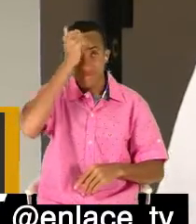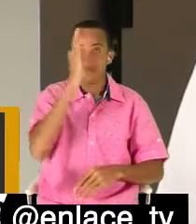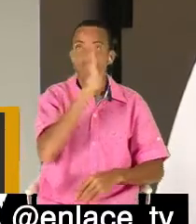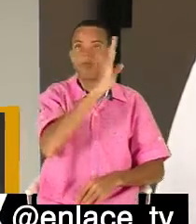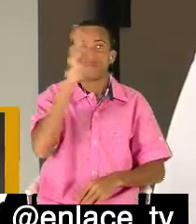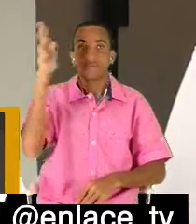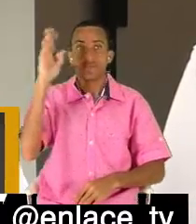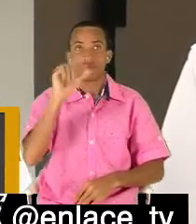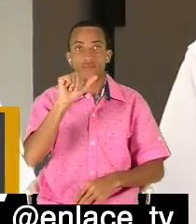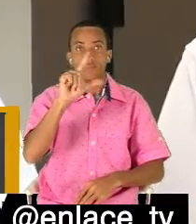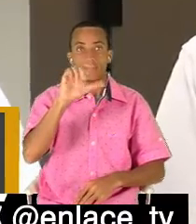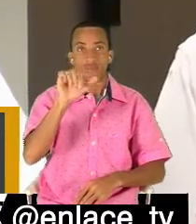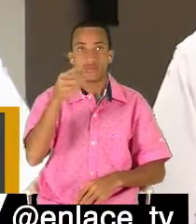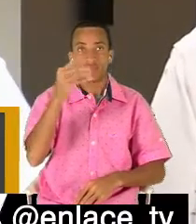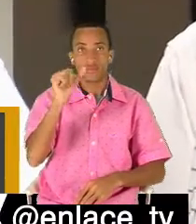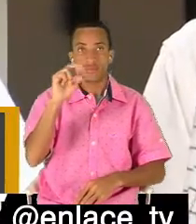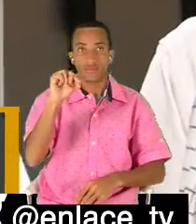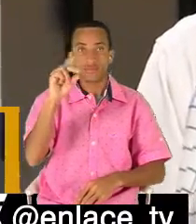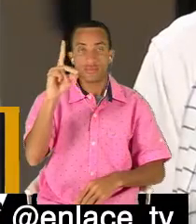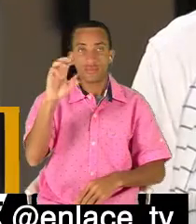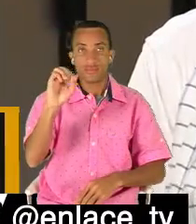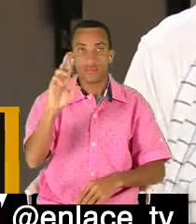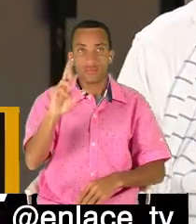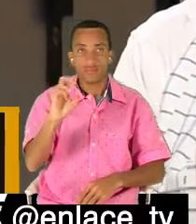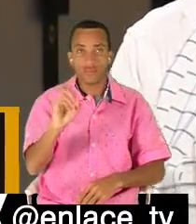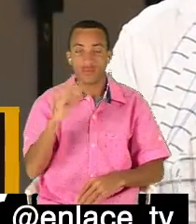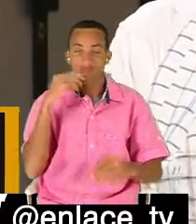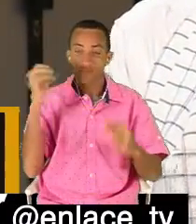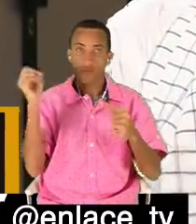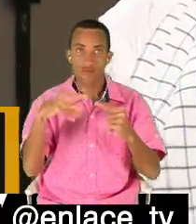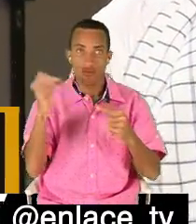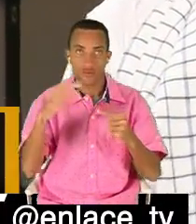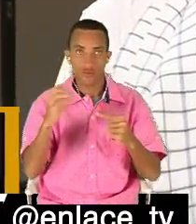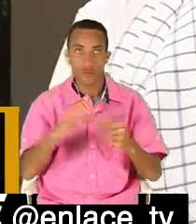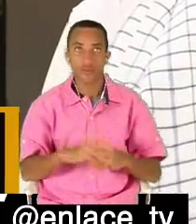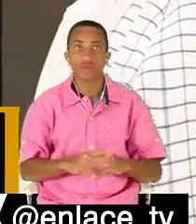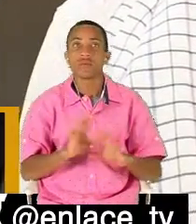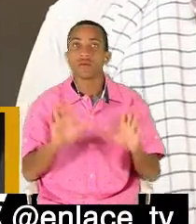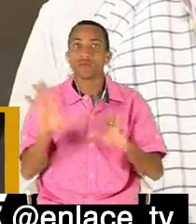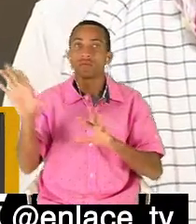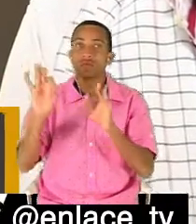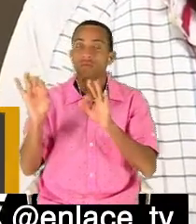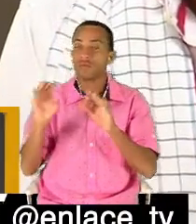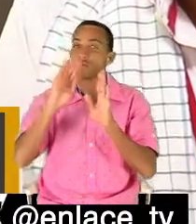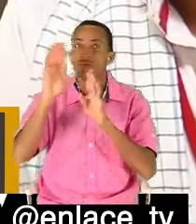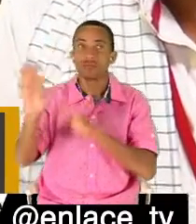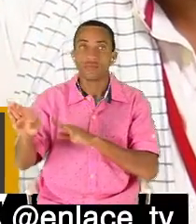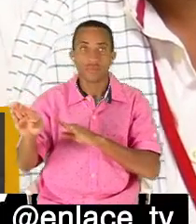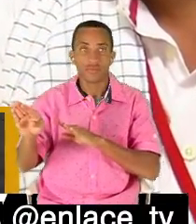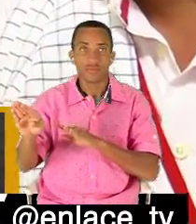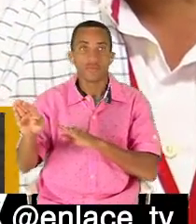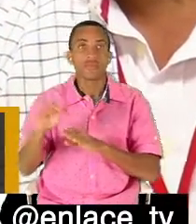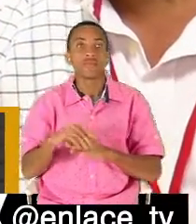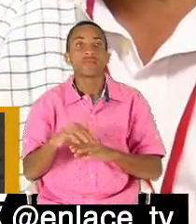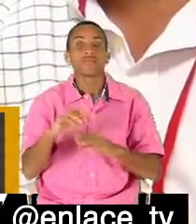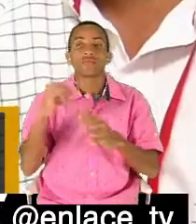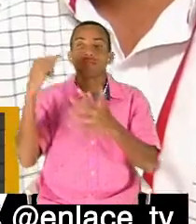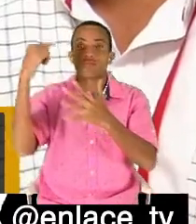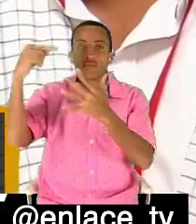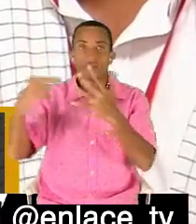de la Universidad Industrial de Santander, donde transcurre este foro del que hacen parte delegados del Oriente Colombiano, de distintos departamentos, pero